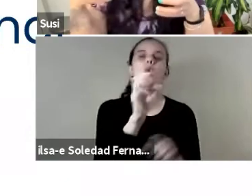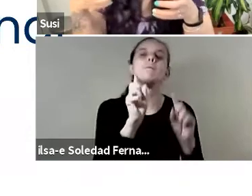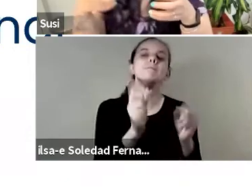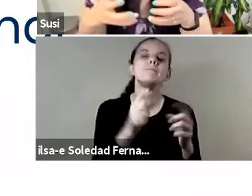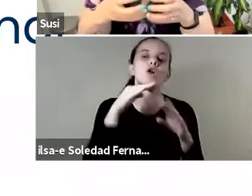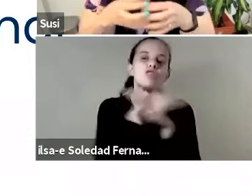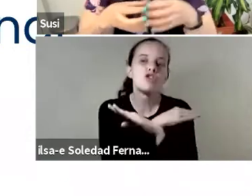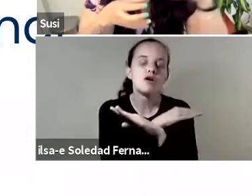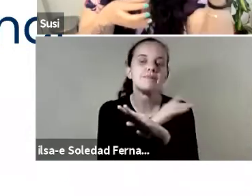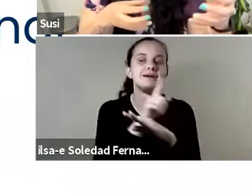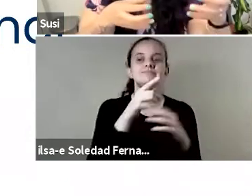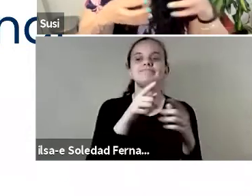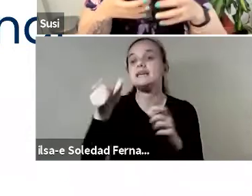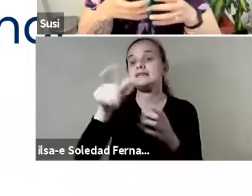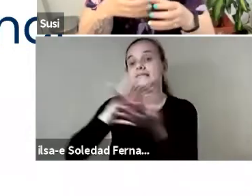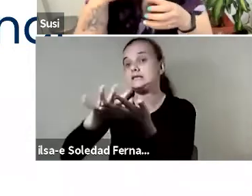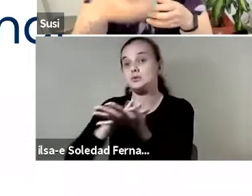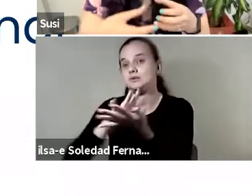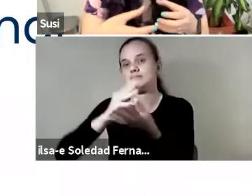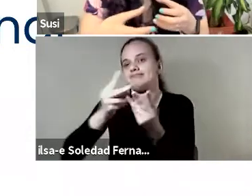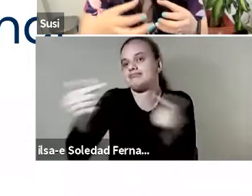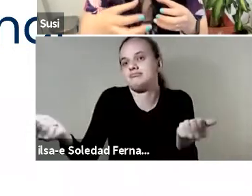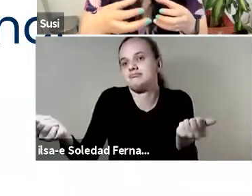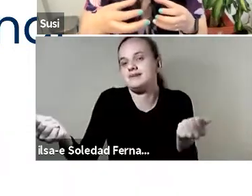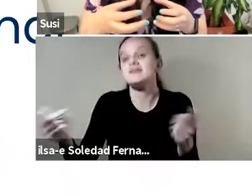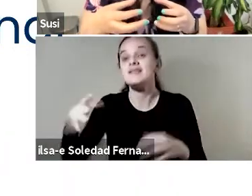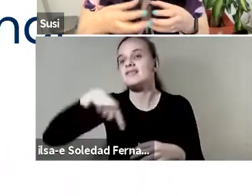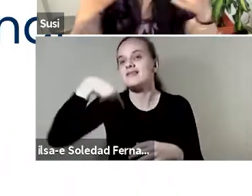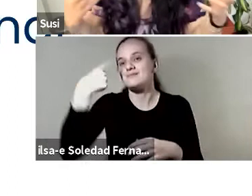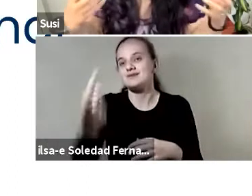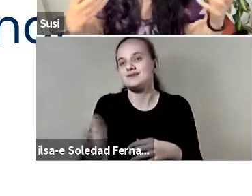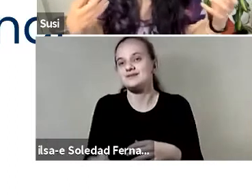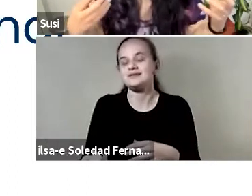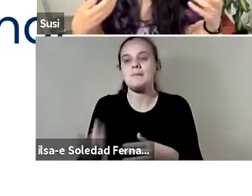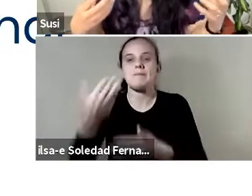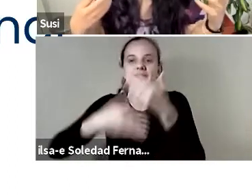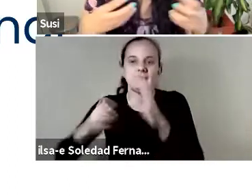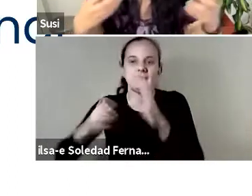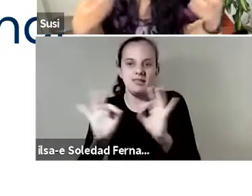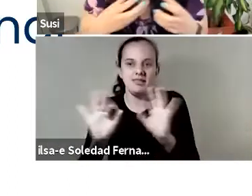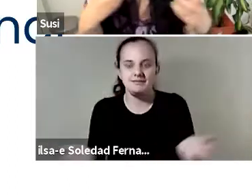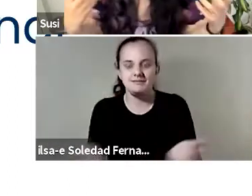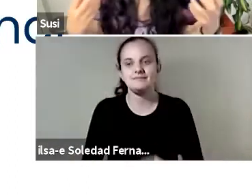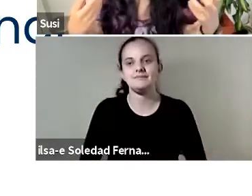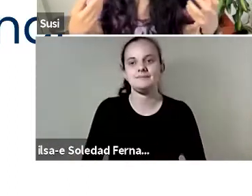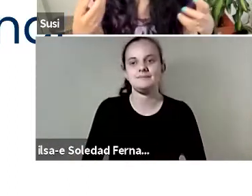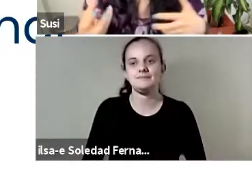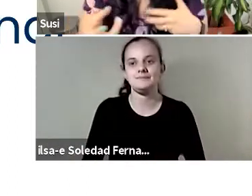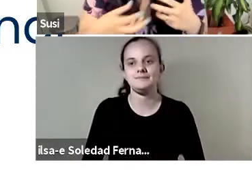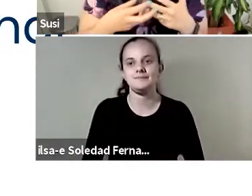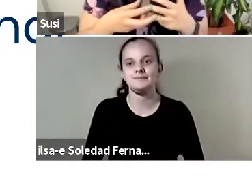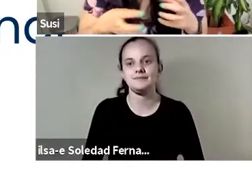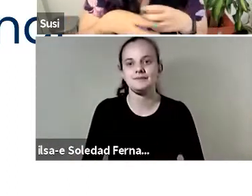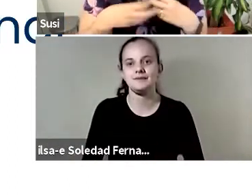situación de ser extranjero y lo llevas de vuelta a su país o lo conectas con personas que hablan su mismo idioma, esa situación desaparece